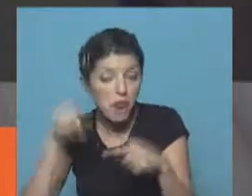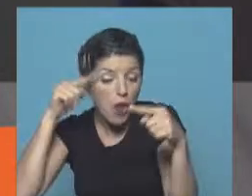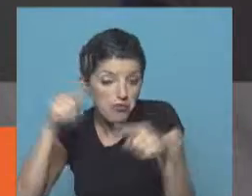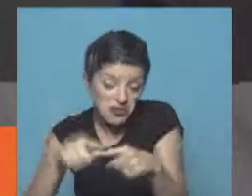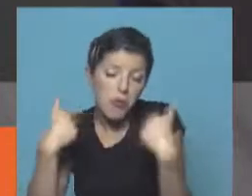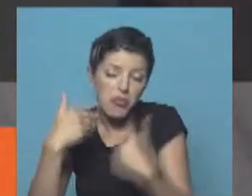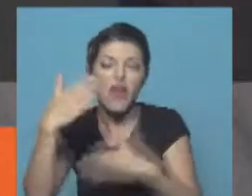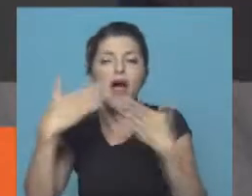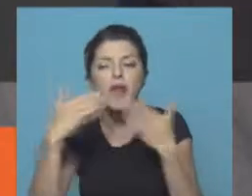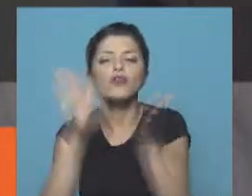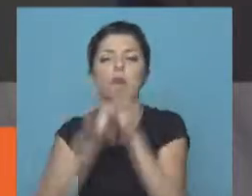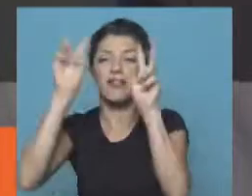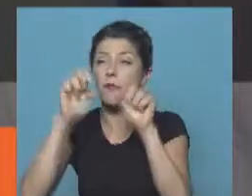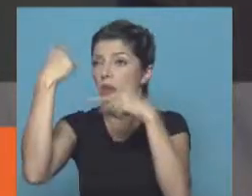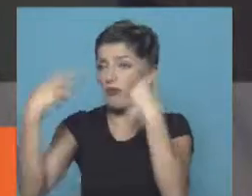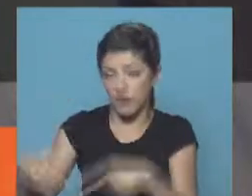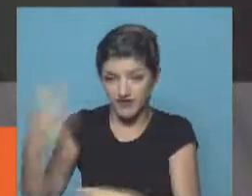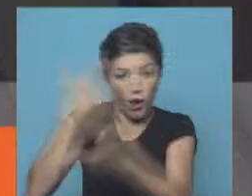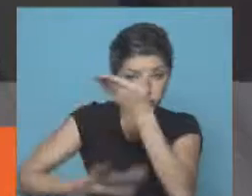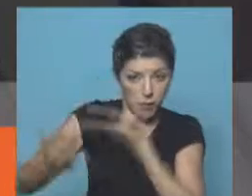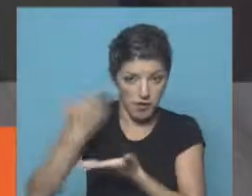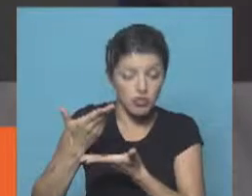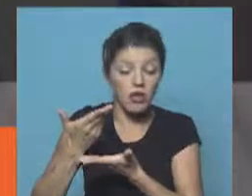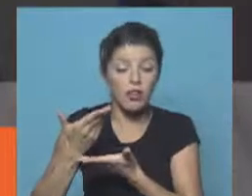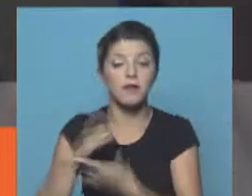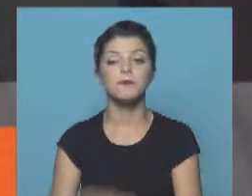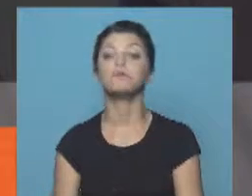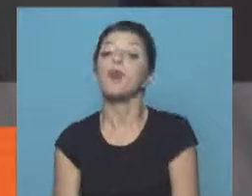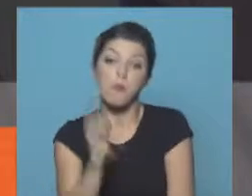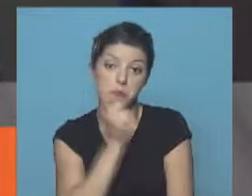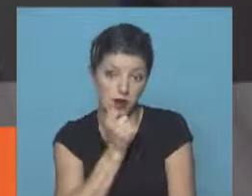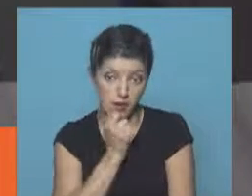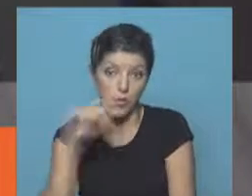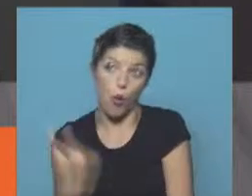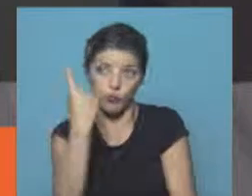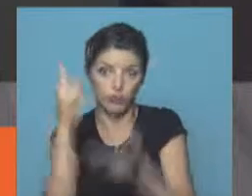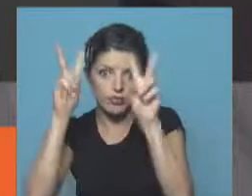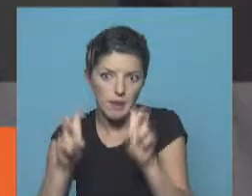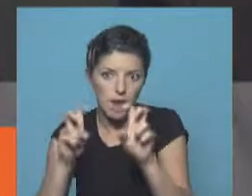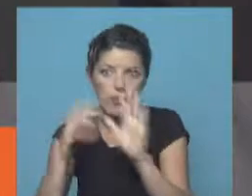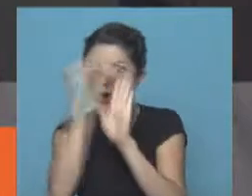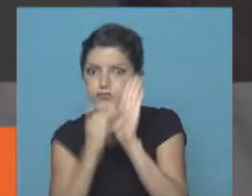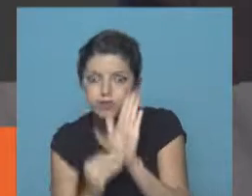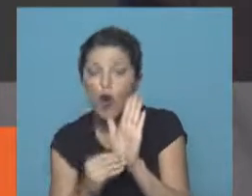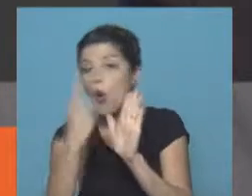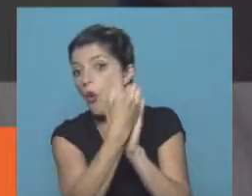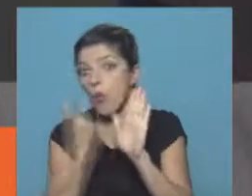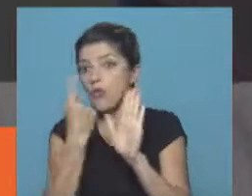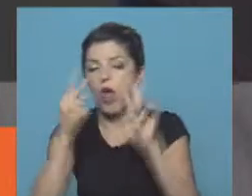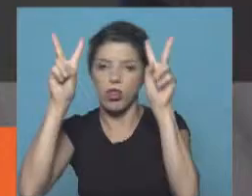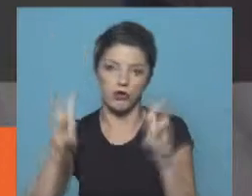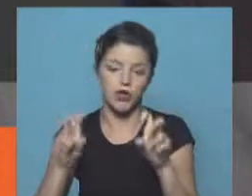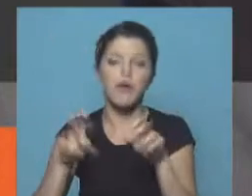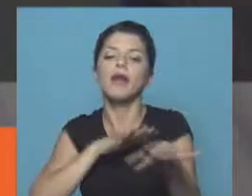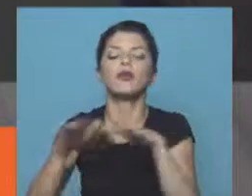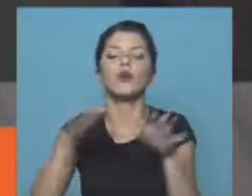temas de agenda compartida, entre los cuales está la posibilidad de discutir sobre la situación de las